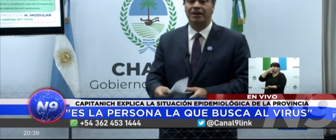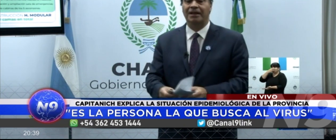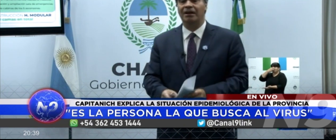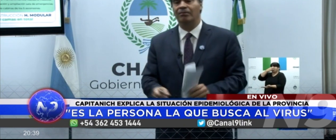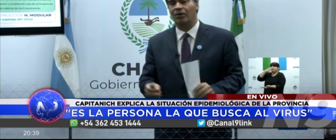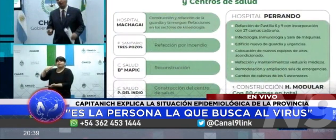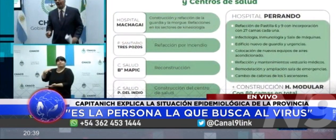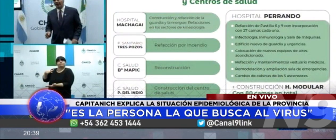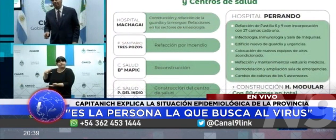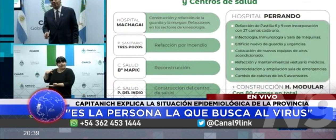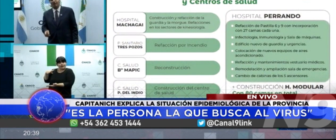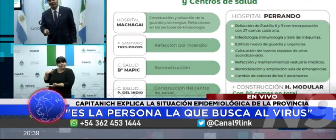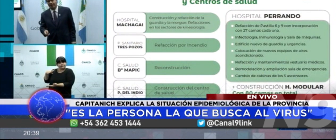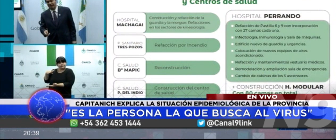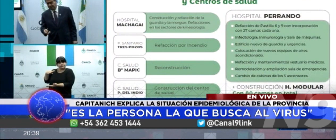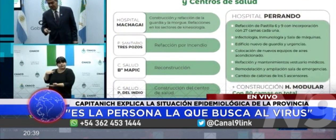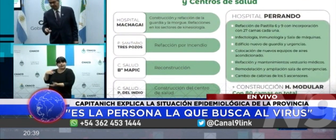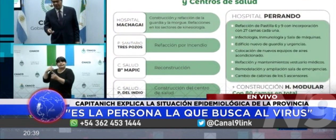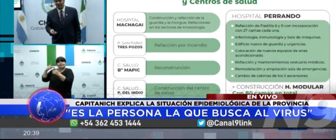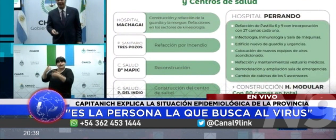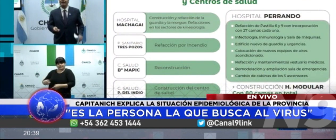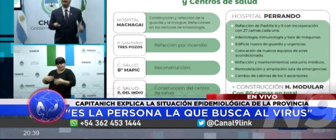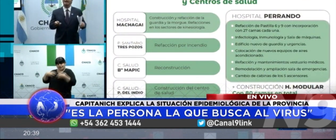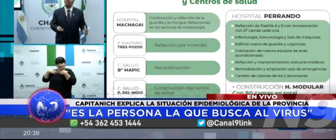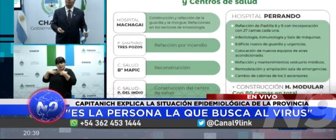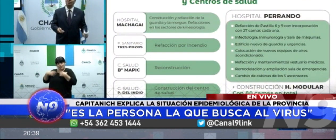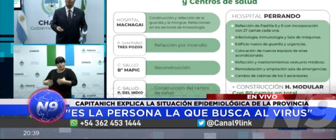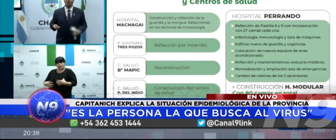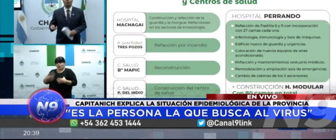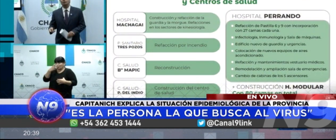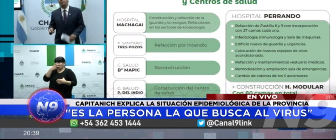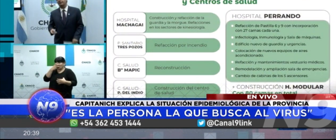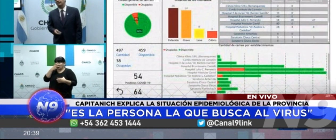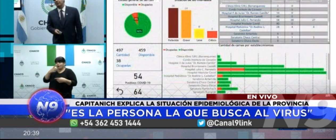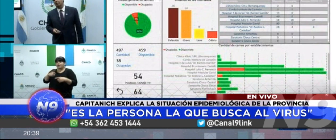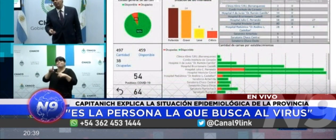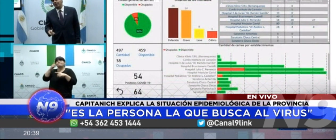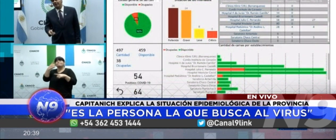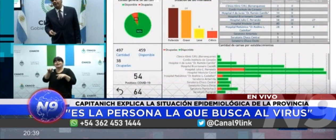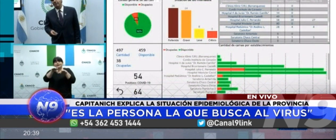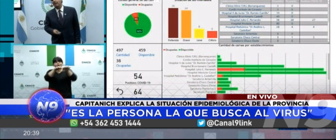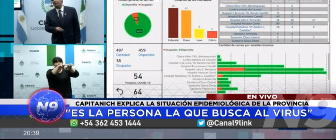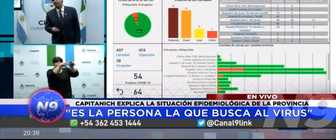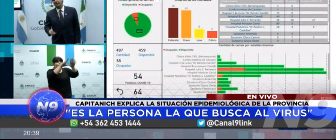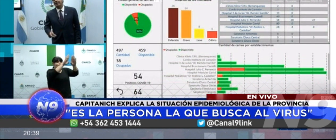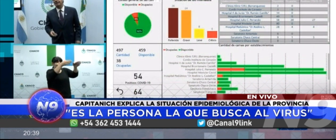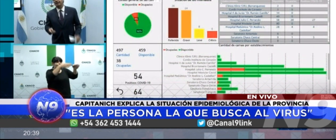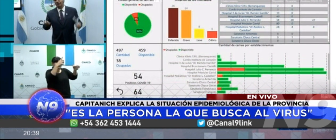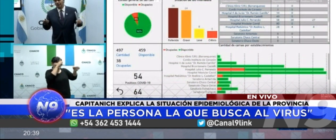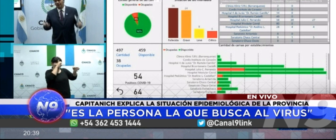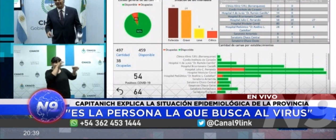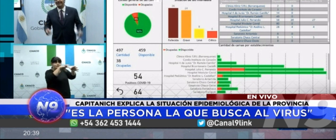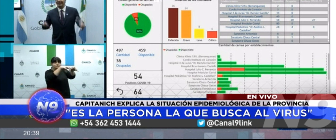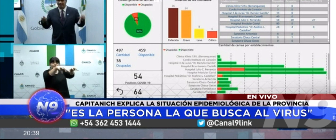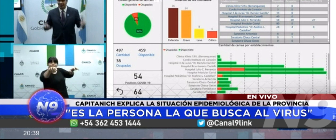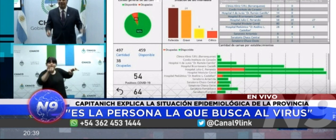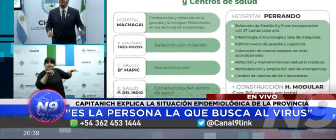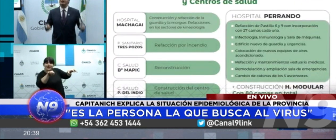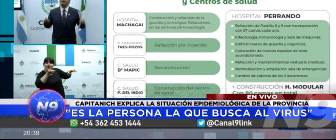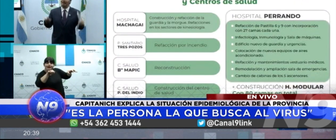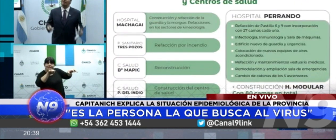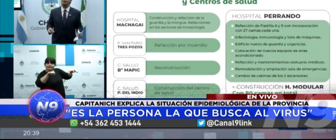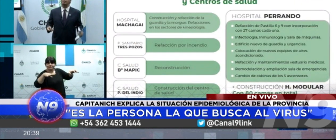nuevo hospital modular. Pero la verdad es que eso, junto al financiamiento de Fonplata, permitirá tener una ciudad